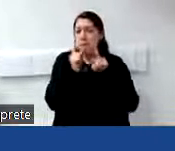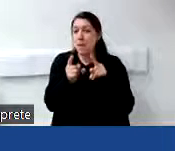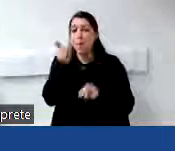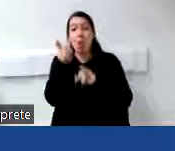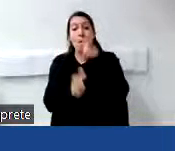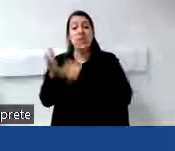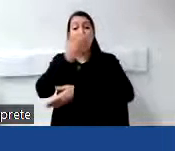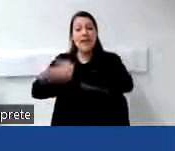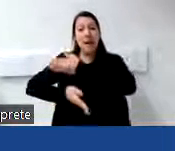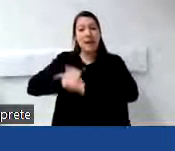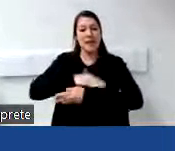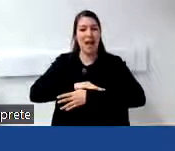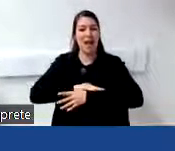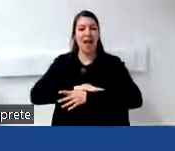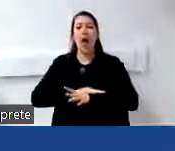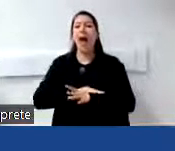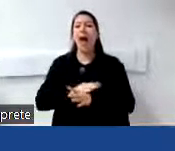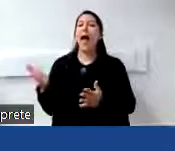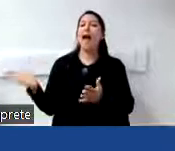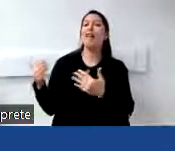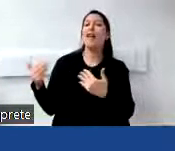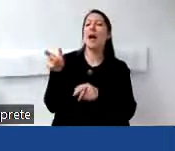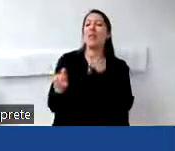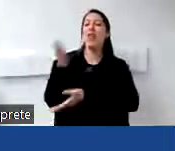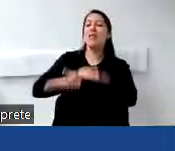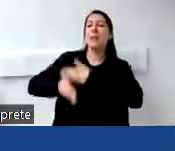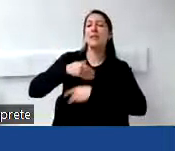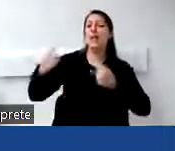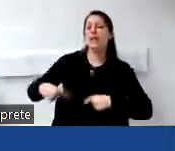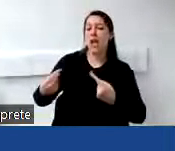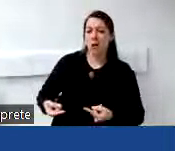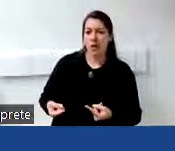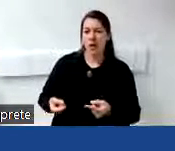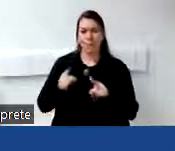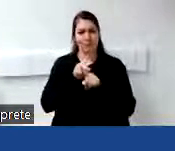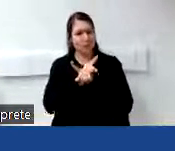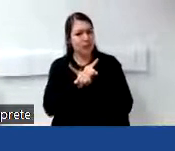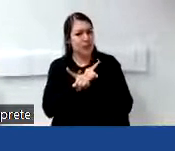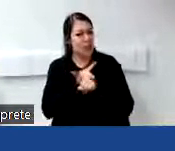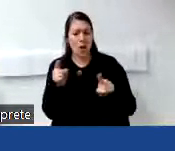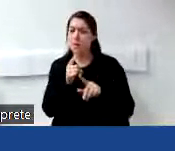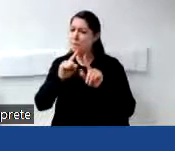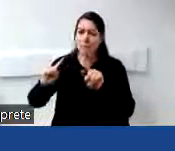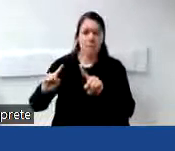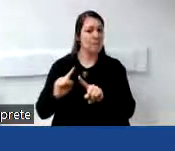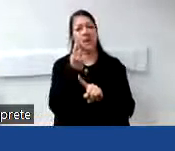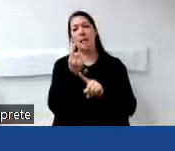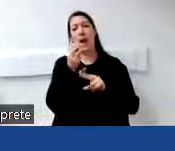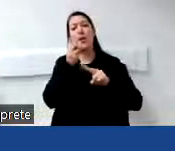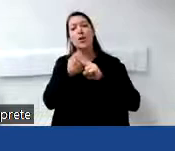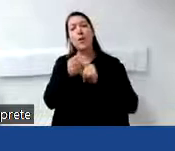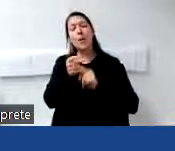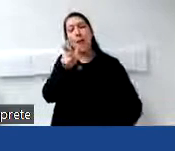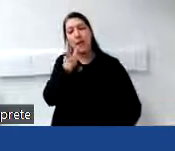vamos a decir que pase el discapacitado en la silla de ruedas, eso no. Vamos a tratar de buscar su nombre y su apellido, o de lo contrario, decir